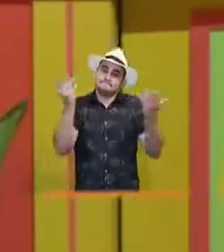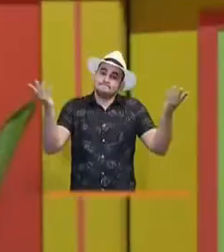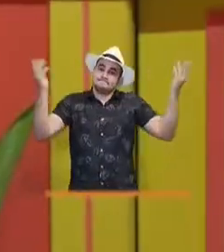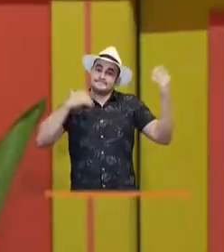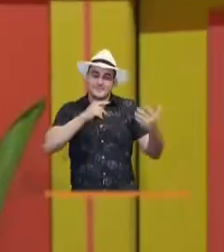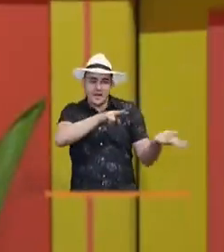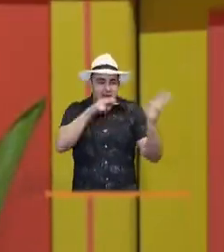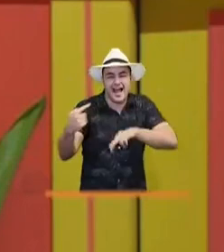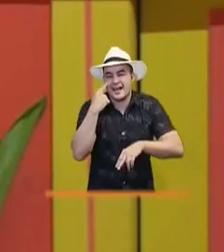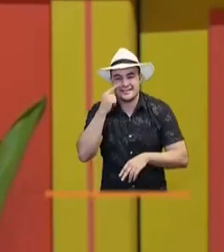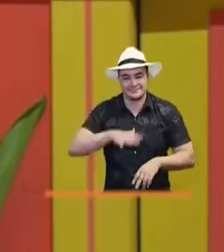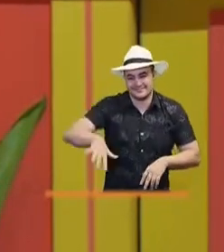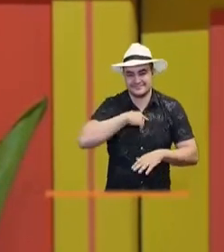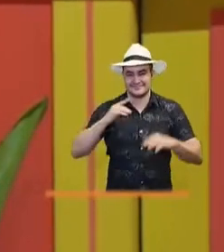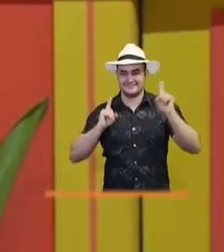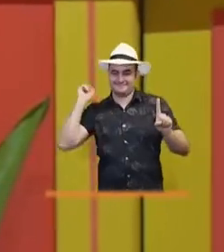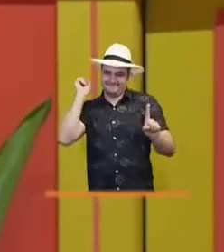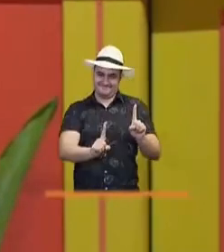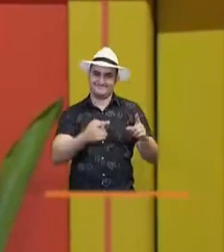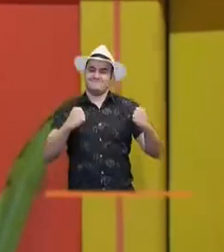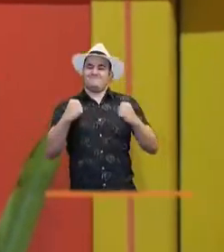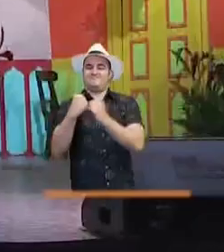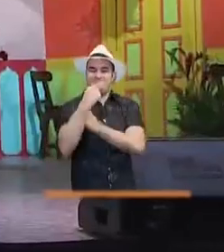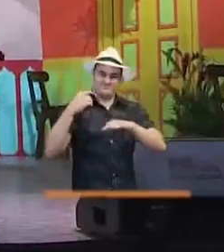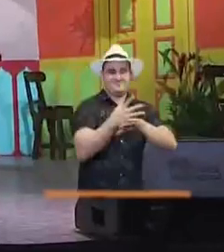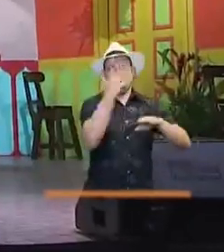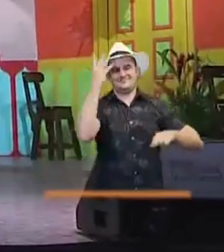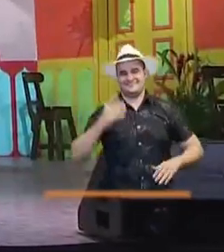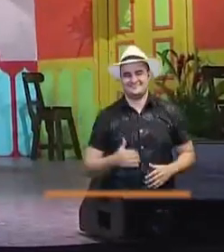contrarrestarlo aquí le traje el detente.